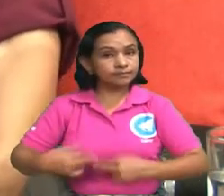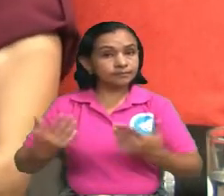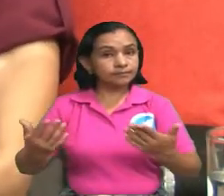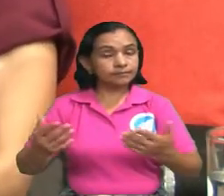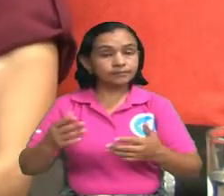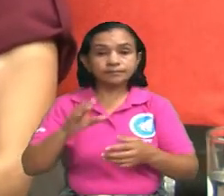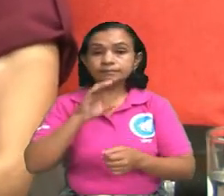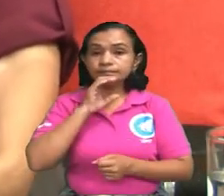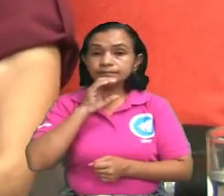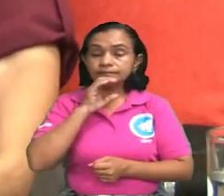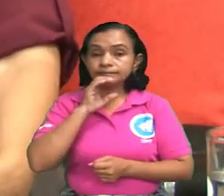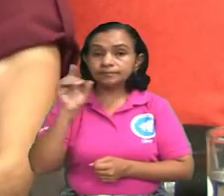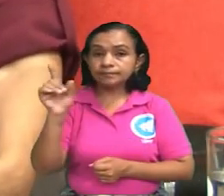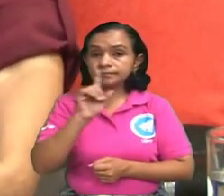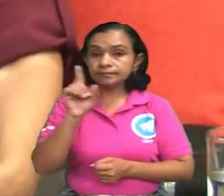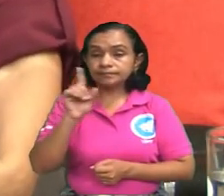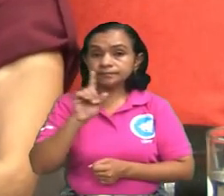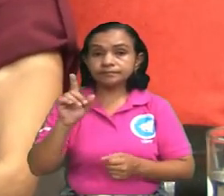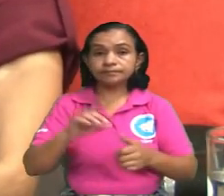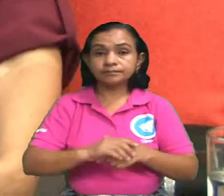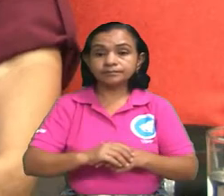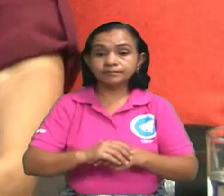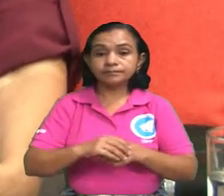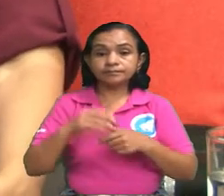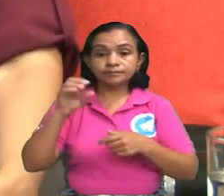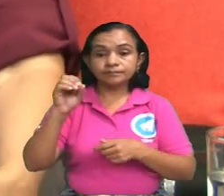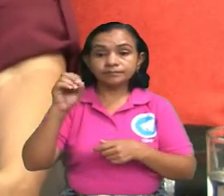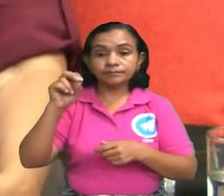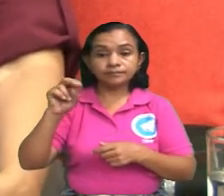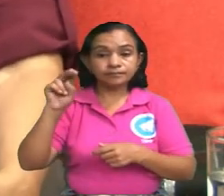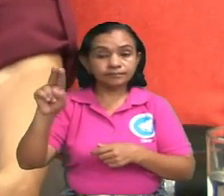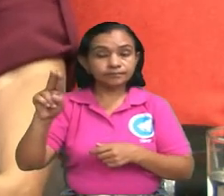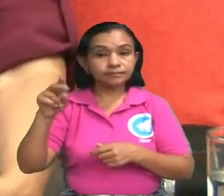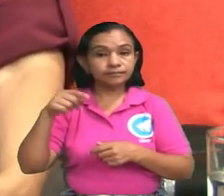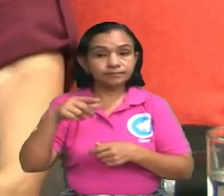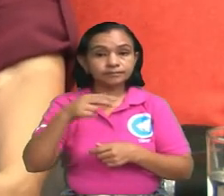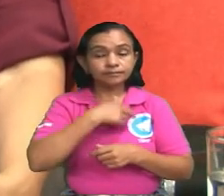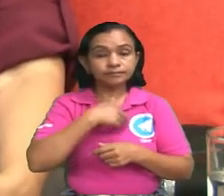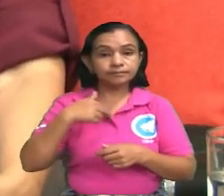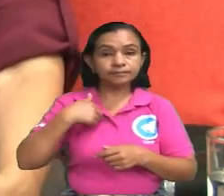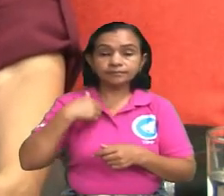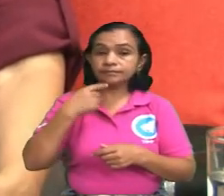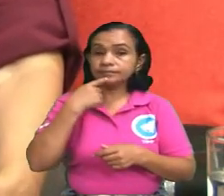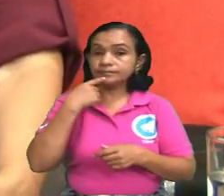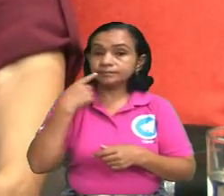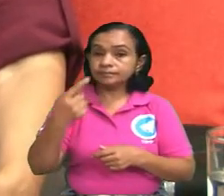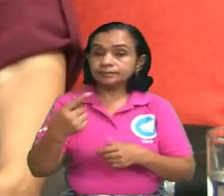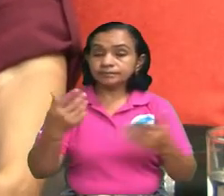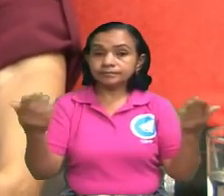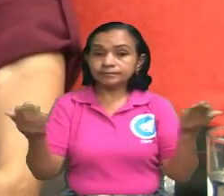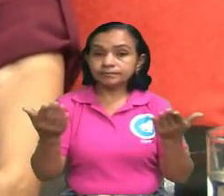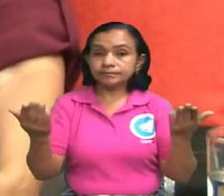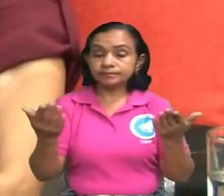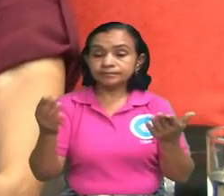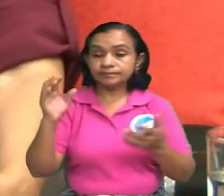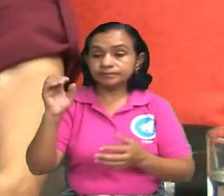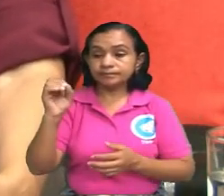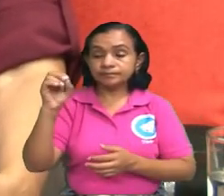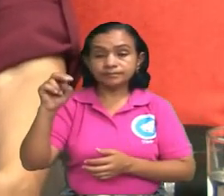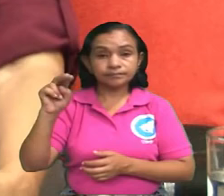los cubanos en sí mismos. Él cuando llegaba a las Naciones Unidas, hacía el reclamo de que las